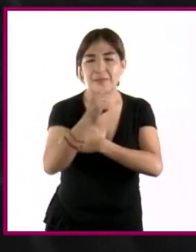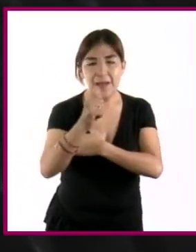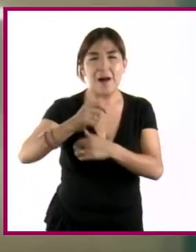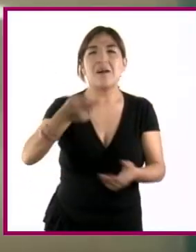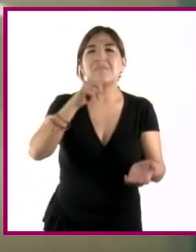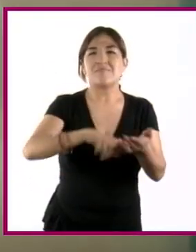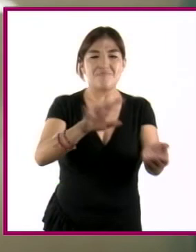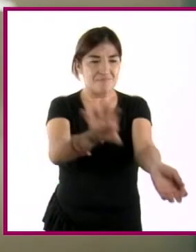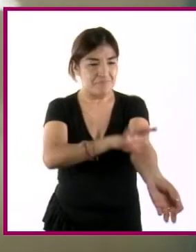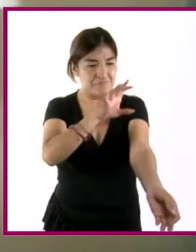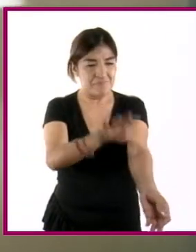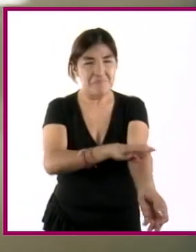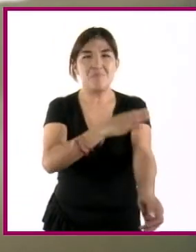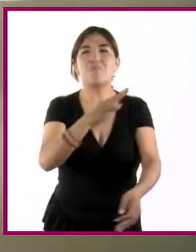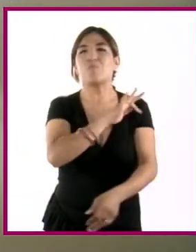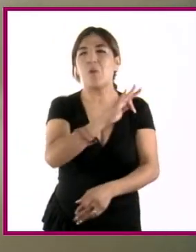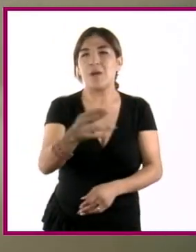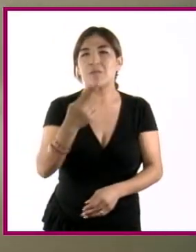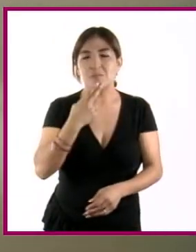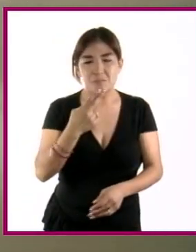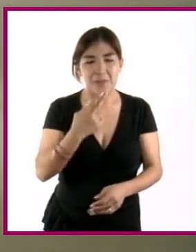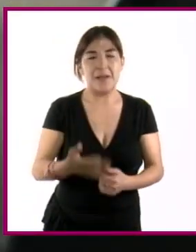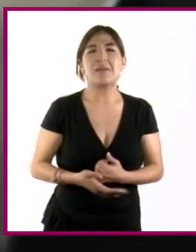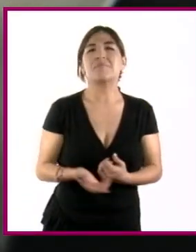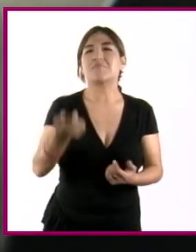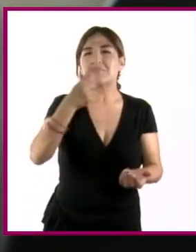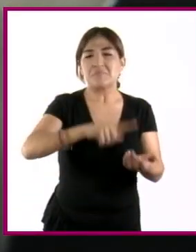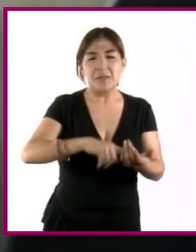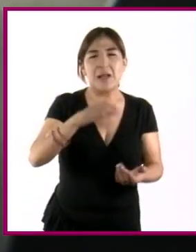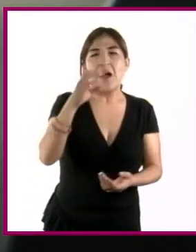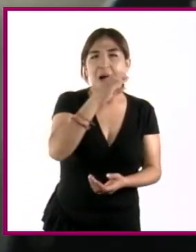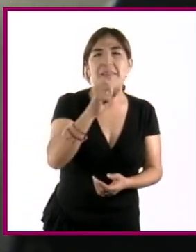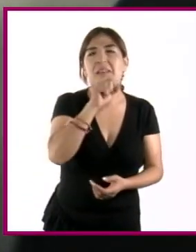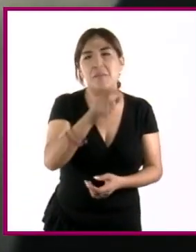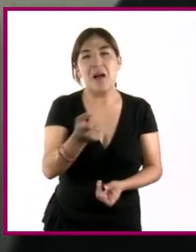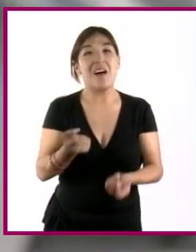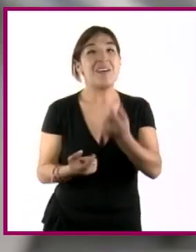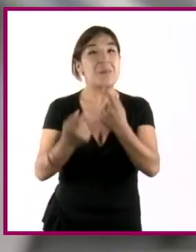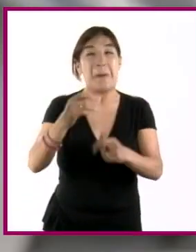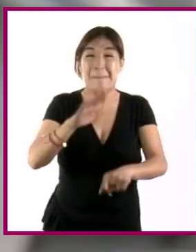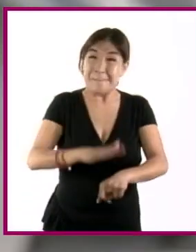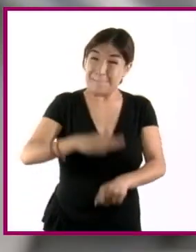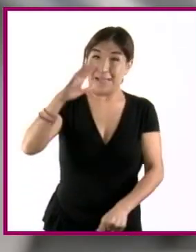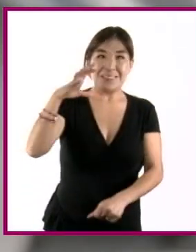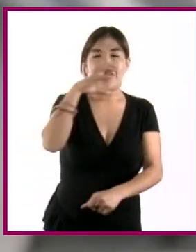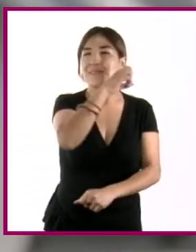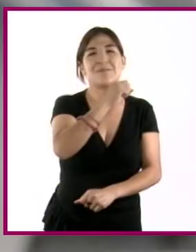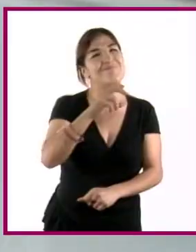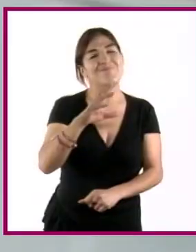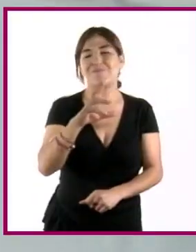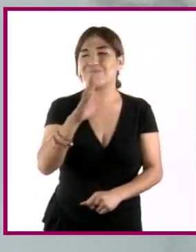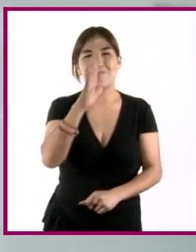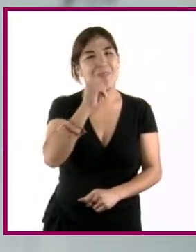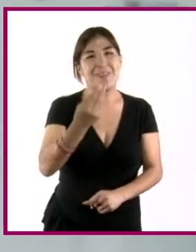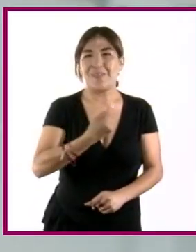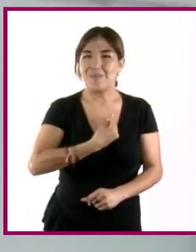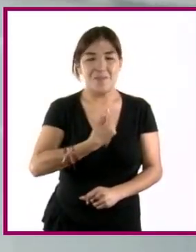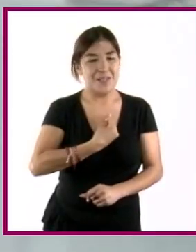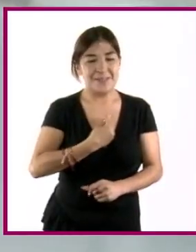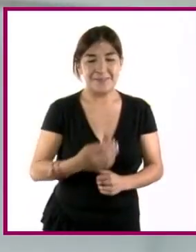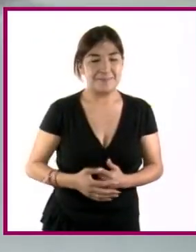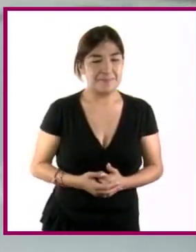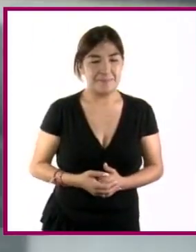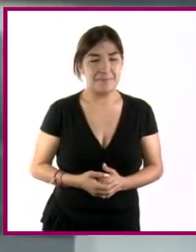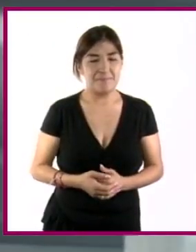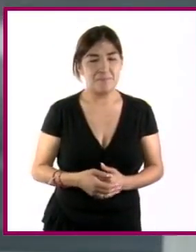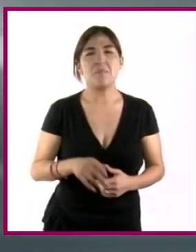eléctricos, son buenos aislantes térmicos, aunque la mayoría no resisten temperaturas muy elevadas, resistentes a la corrosión y